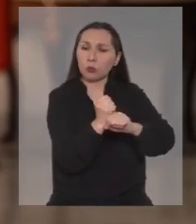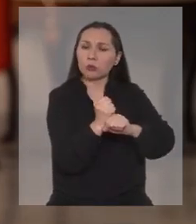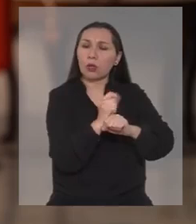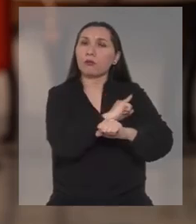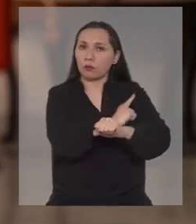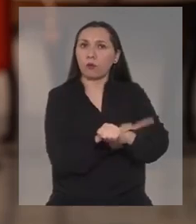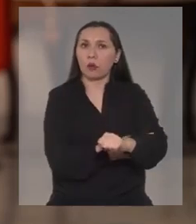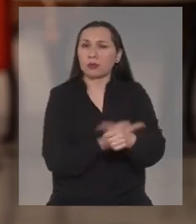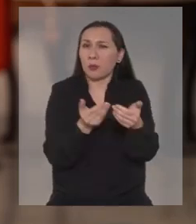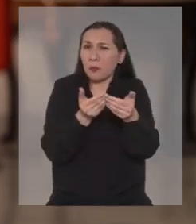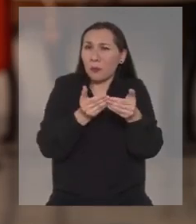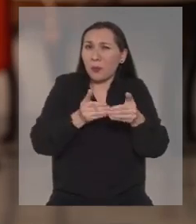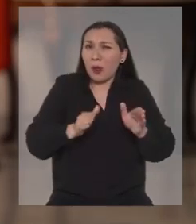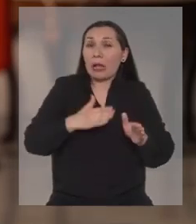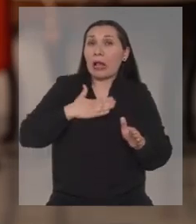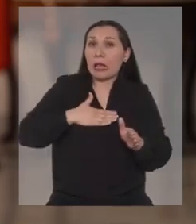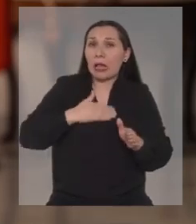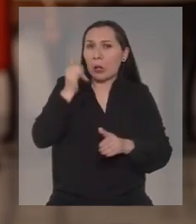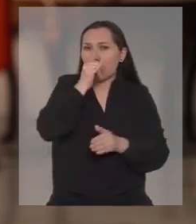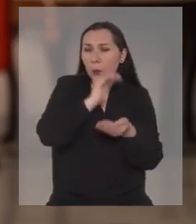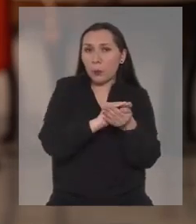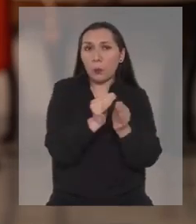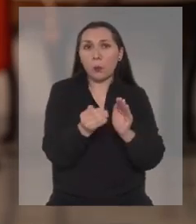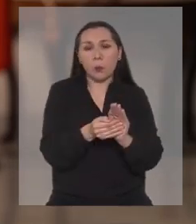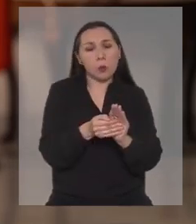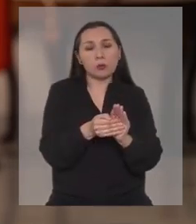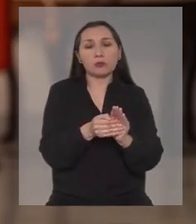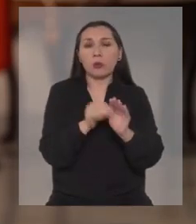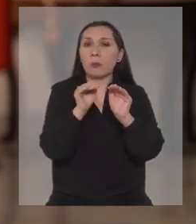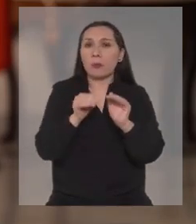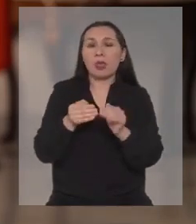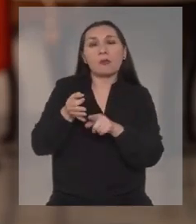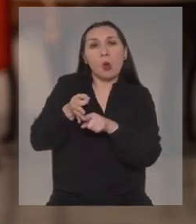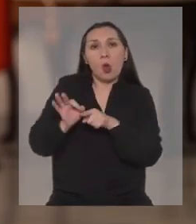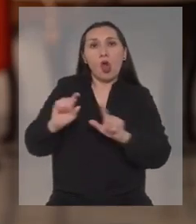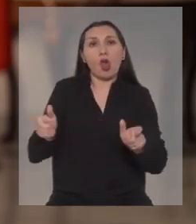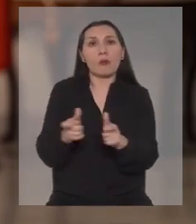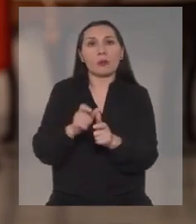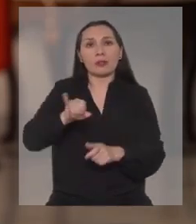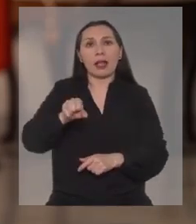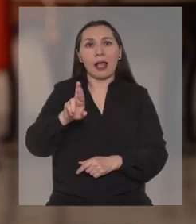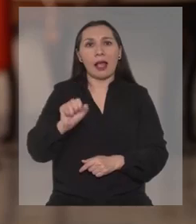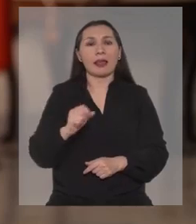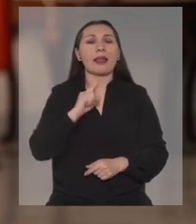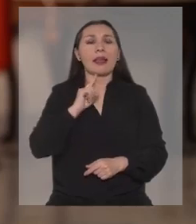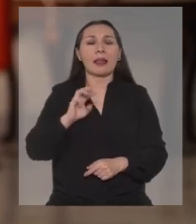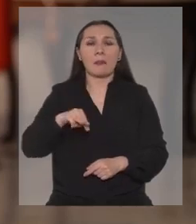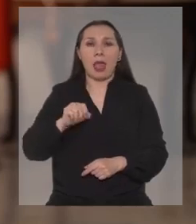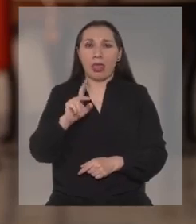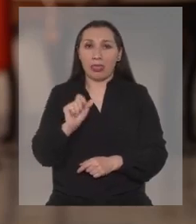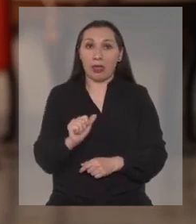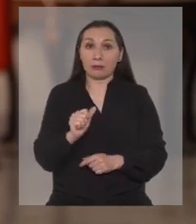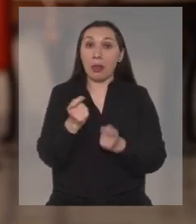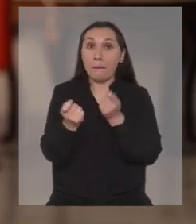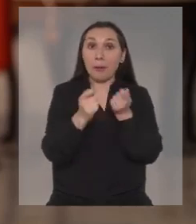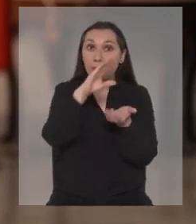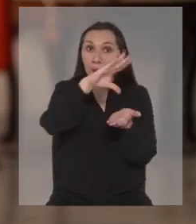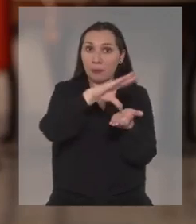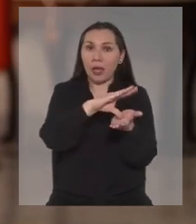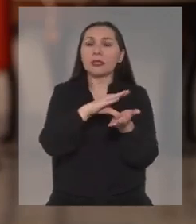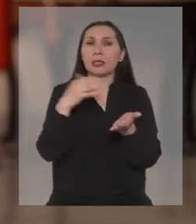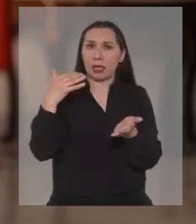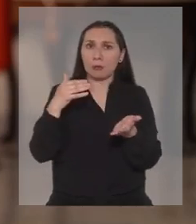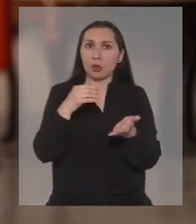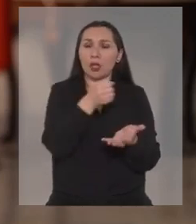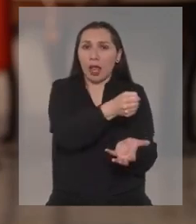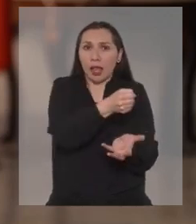fuerza cualquier atiso de corrupción tal como nos recomendara la comisión jaraquemada y este presupuesto da un paso importante